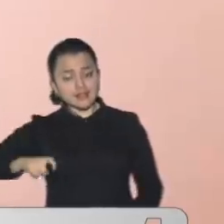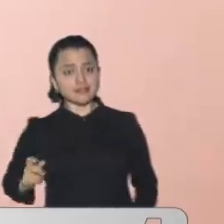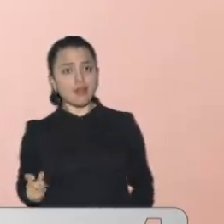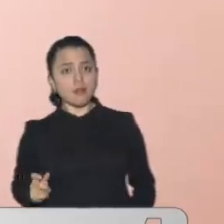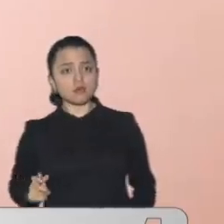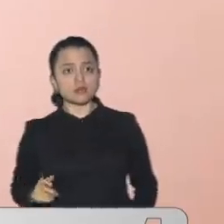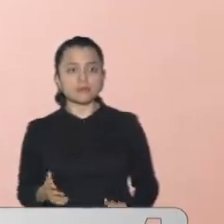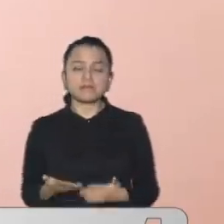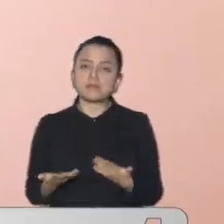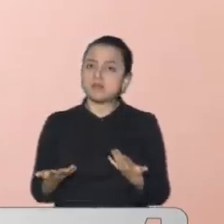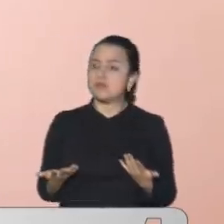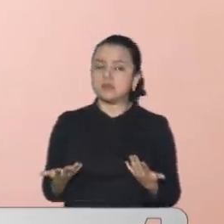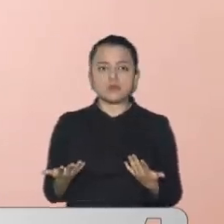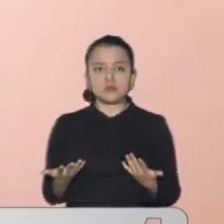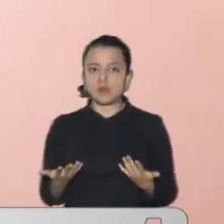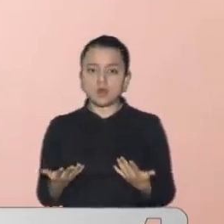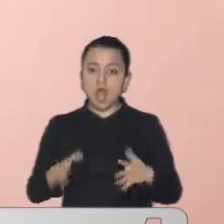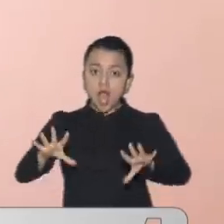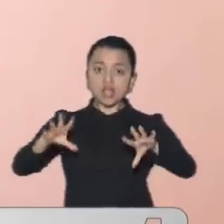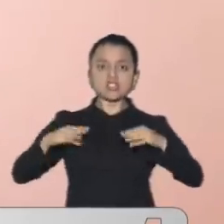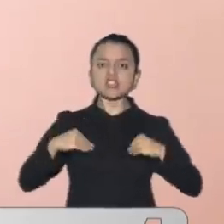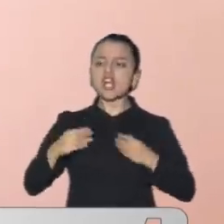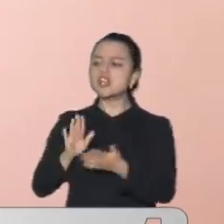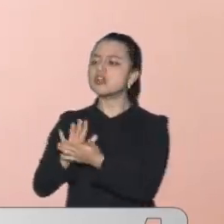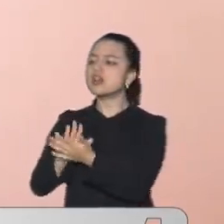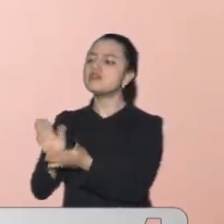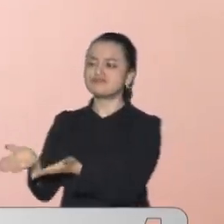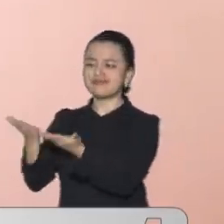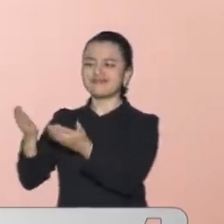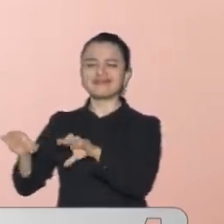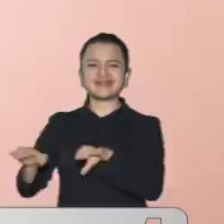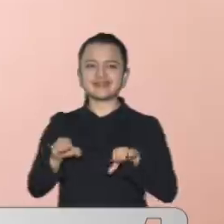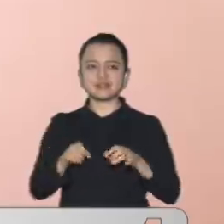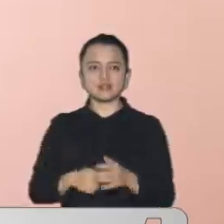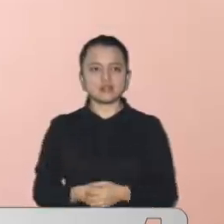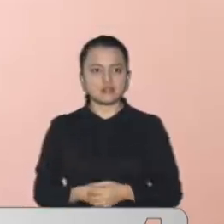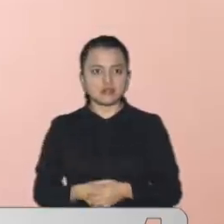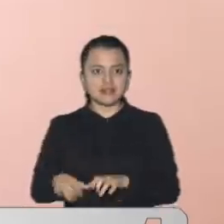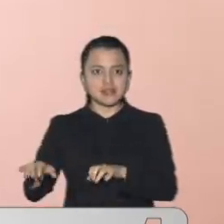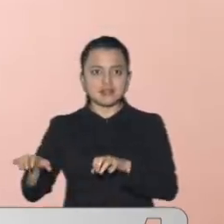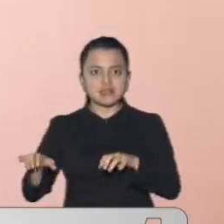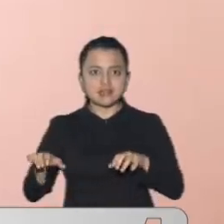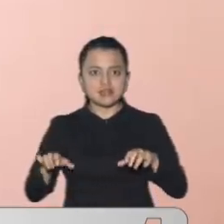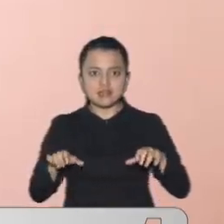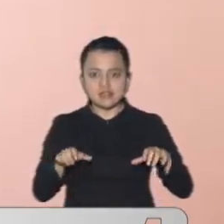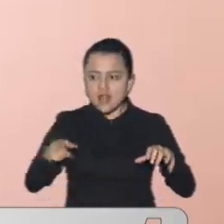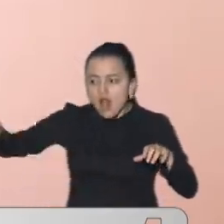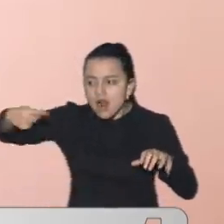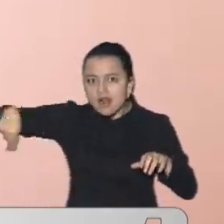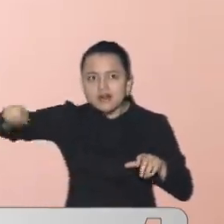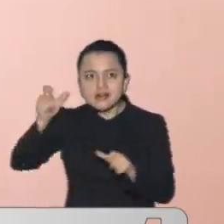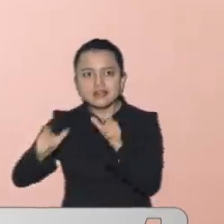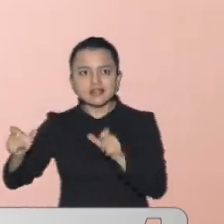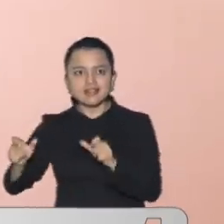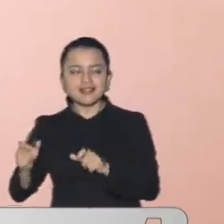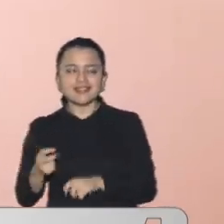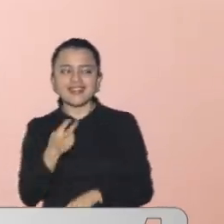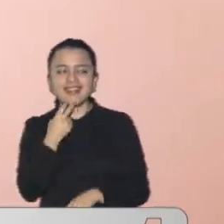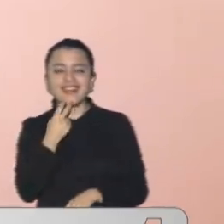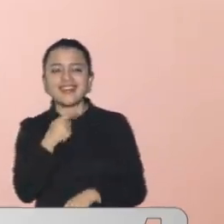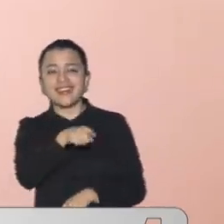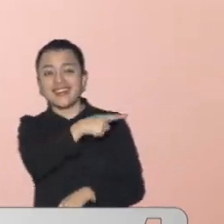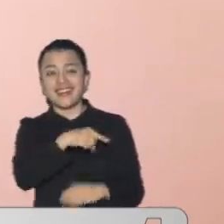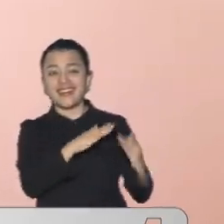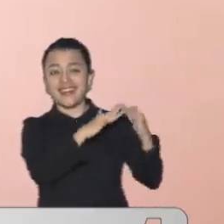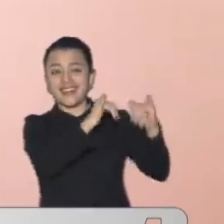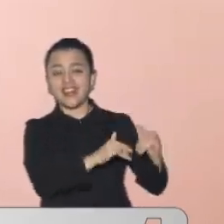pueden permitir ejemplos de malas conductas que se burlen de la sangre, el sudor y las